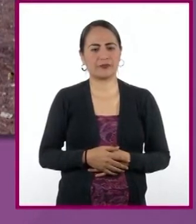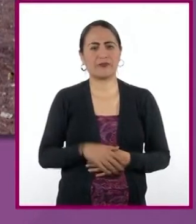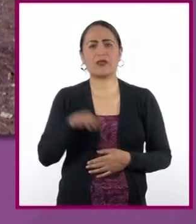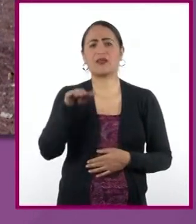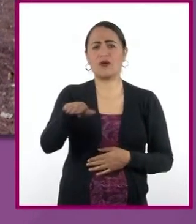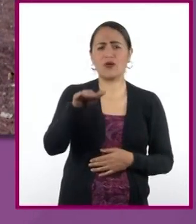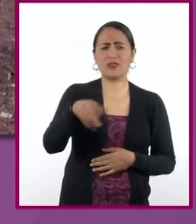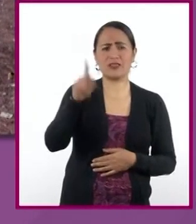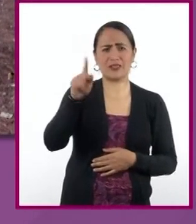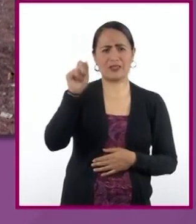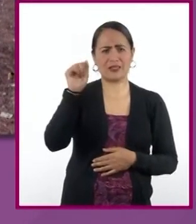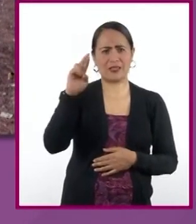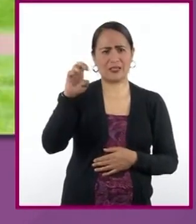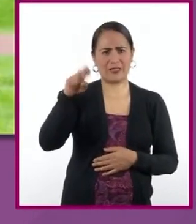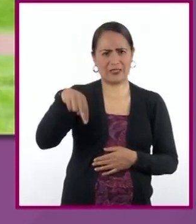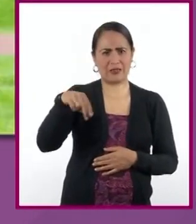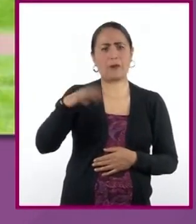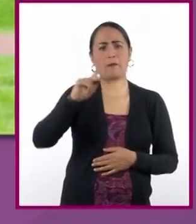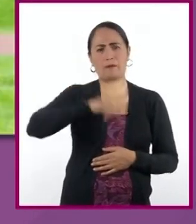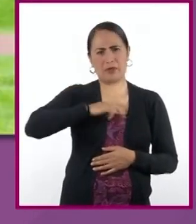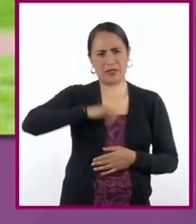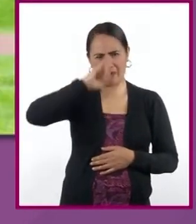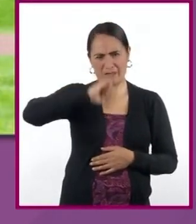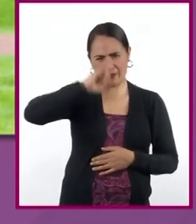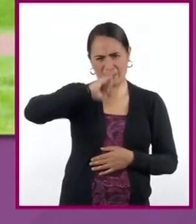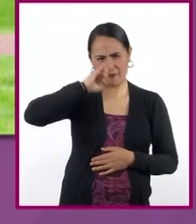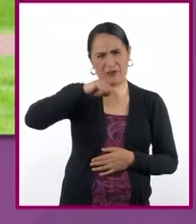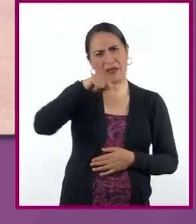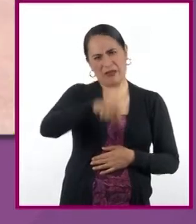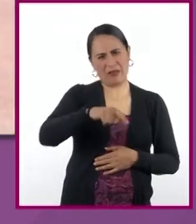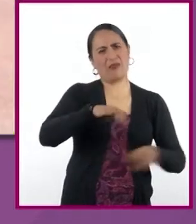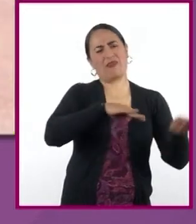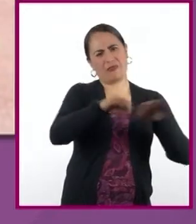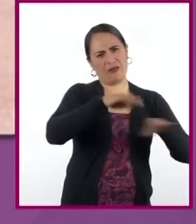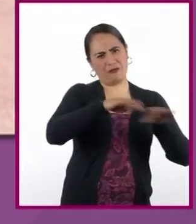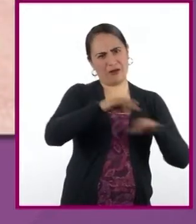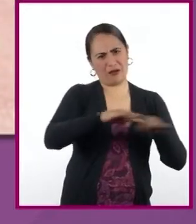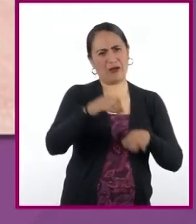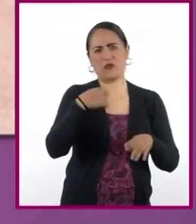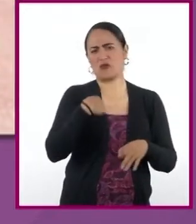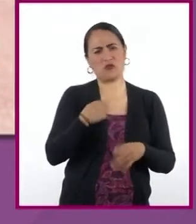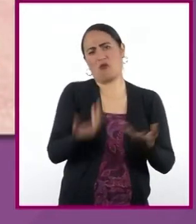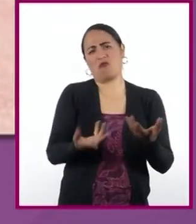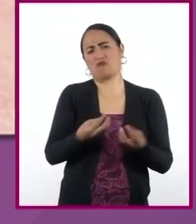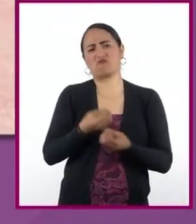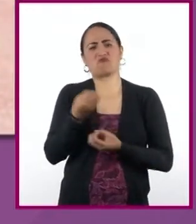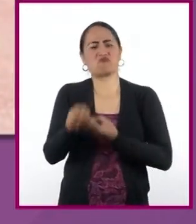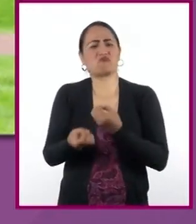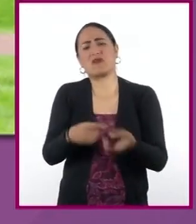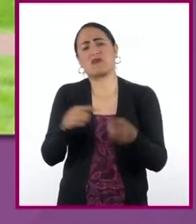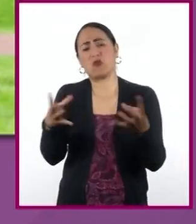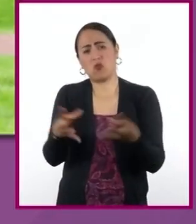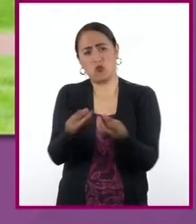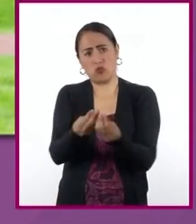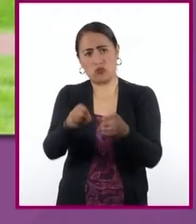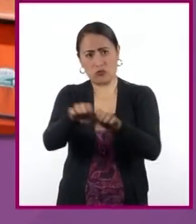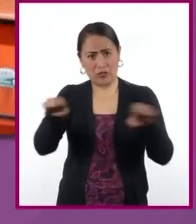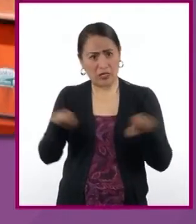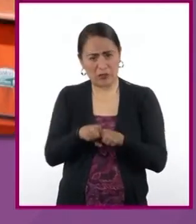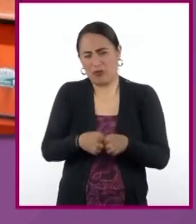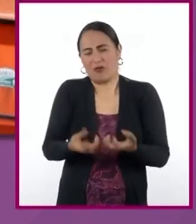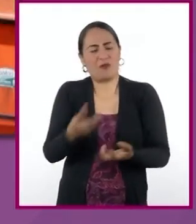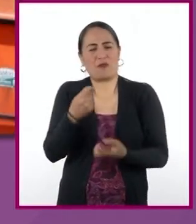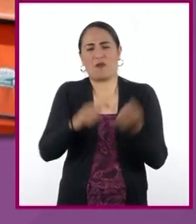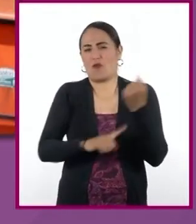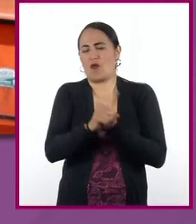Oye, Karen, mi jefa va a chambear este fin, así que me toca echarle ojo al morro y no podré darle al trabajo que nos dejó el prof. Ya le comenté y dijo que no hay bronca,